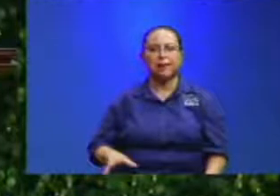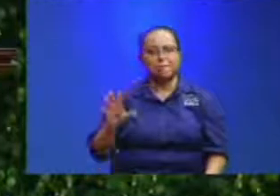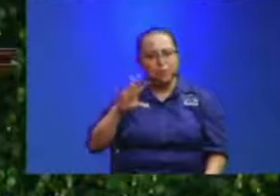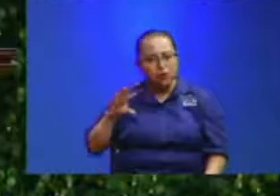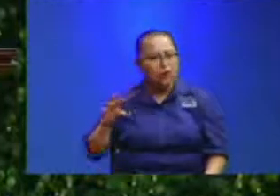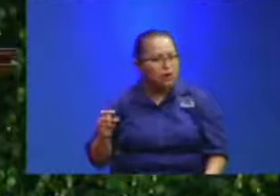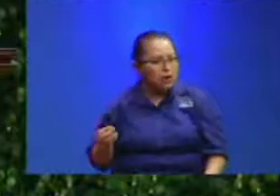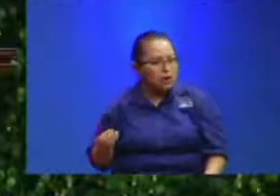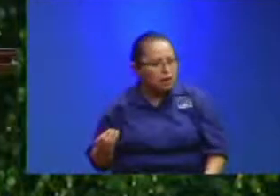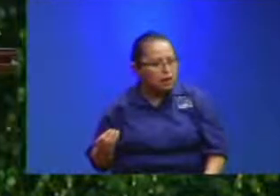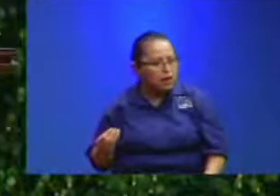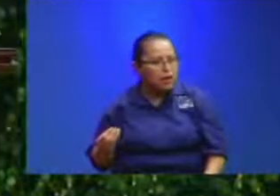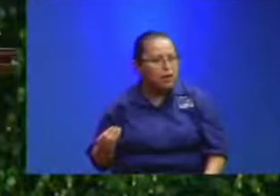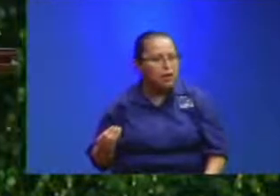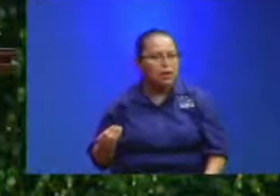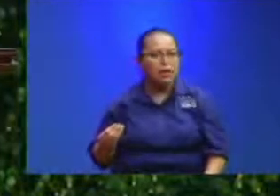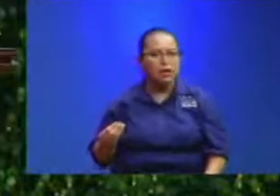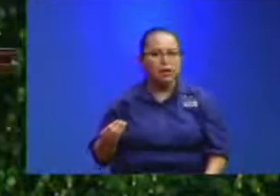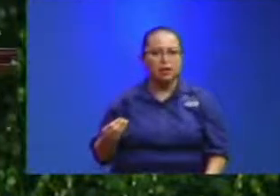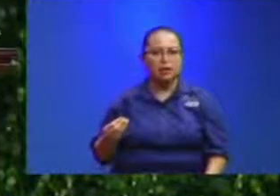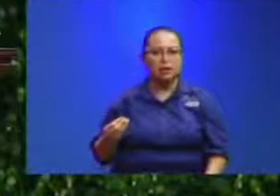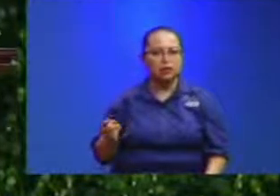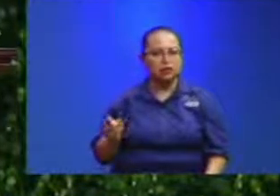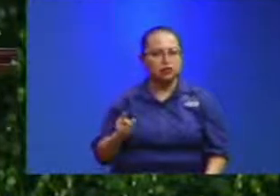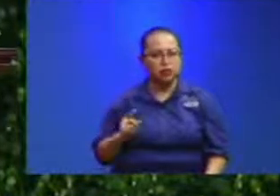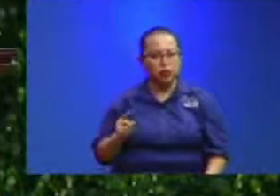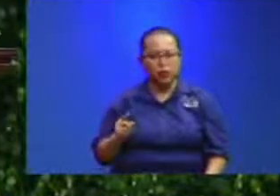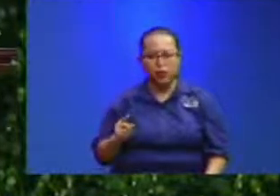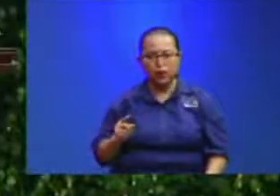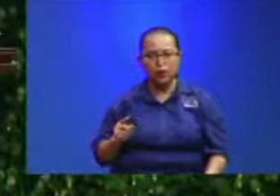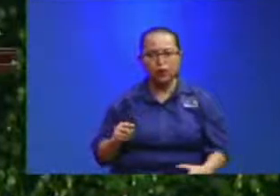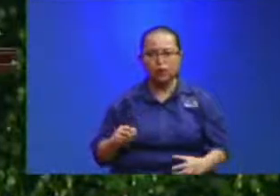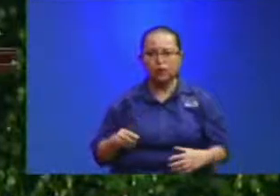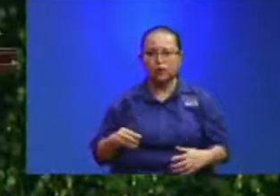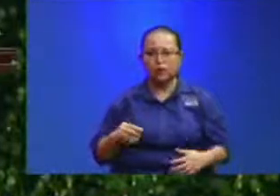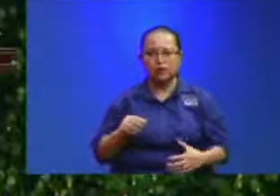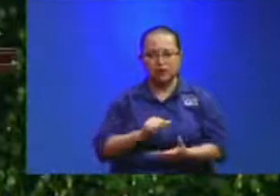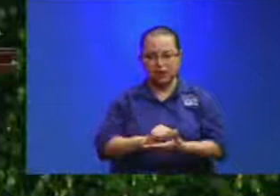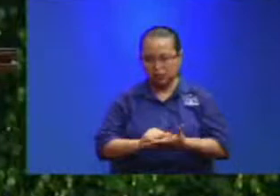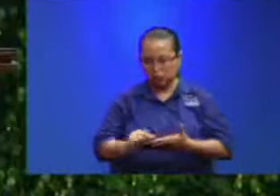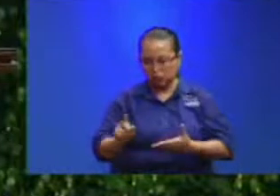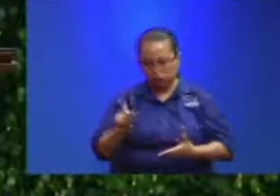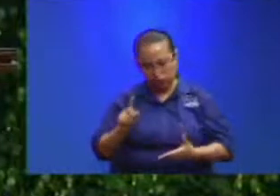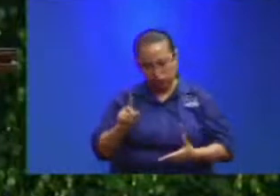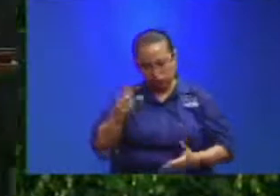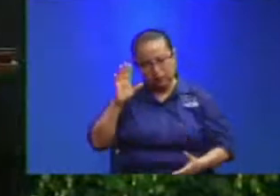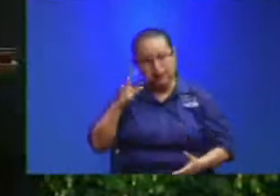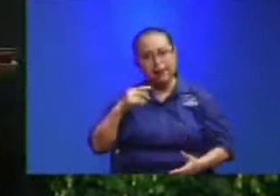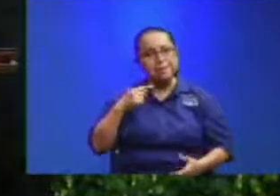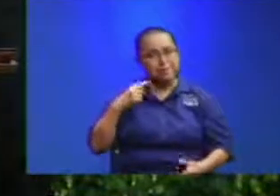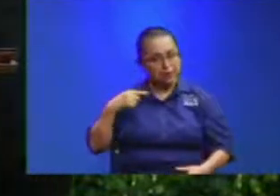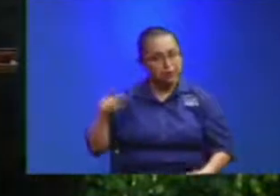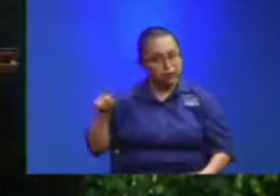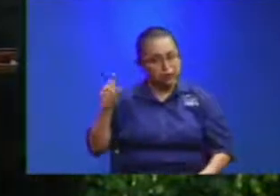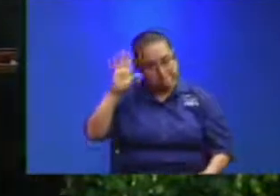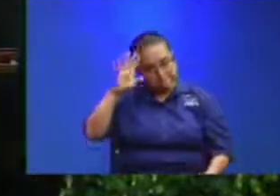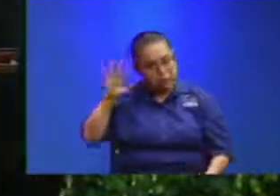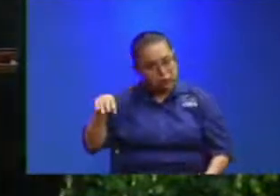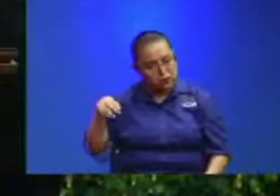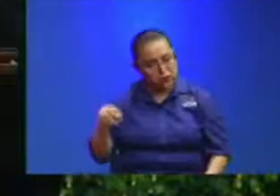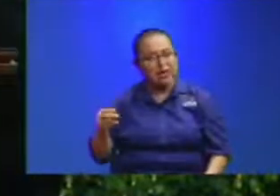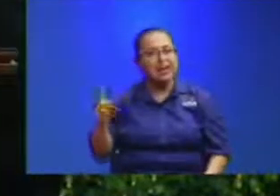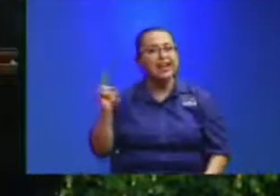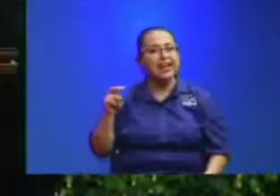que porque me retiraré en mente yo no estoy retirando porque o sea super santo yo me estoy retirando porque yo